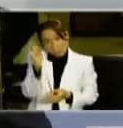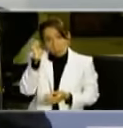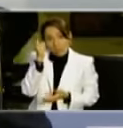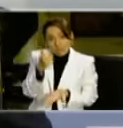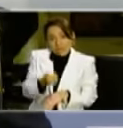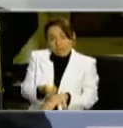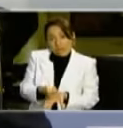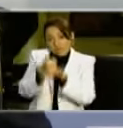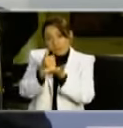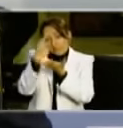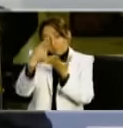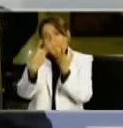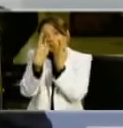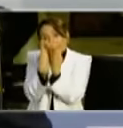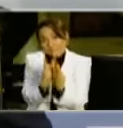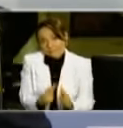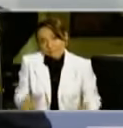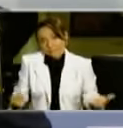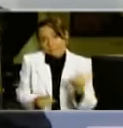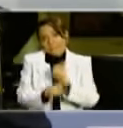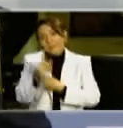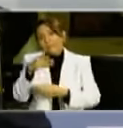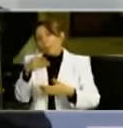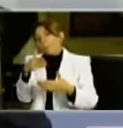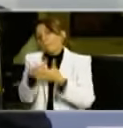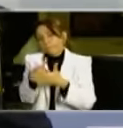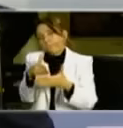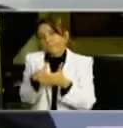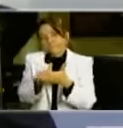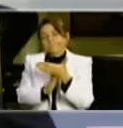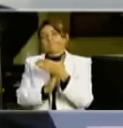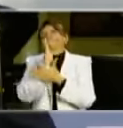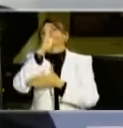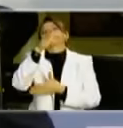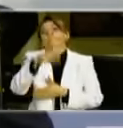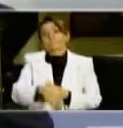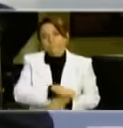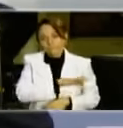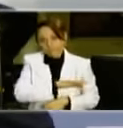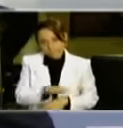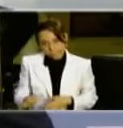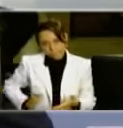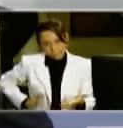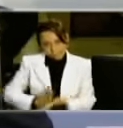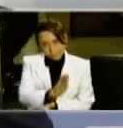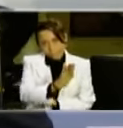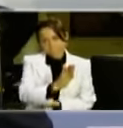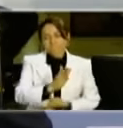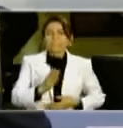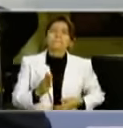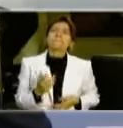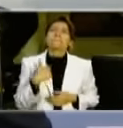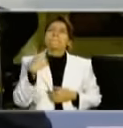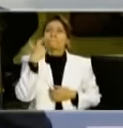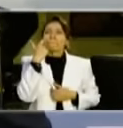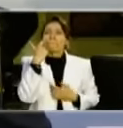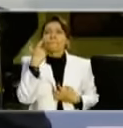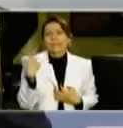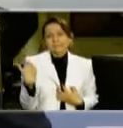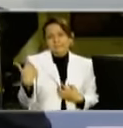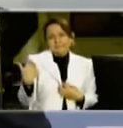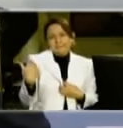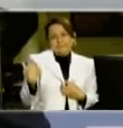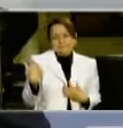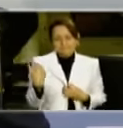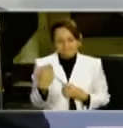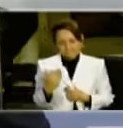manera más que sirvan también para el resto del continente. Y no descarto, hace pocas semanas atrás me correspondió a